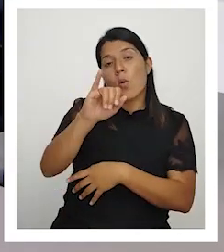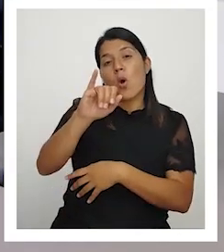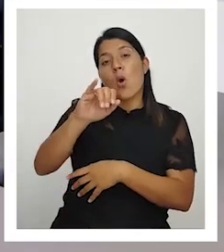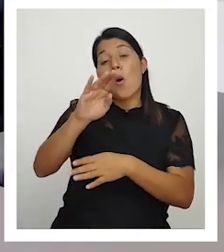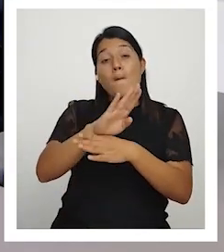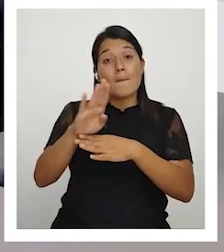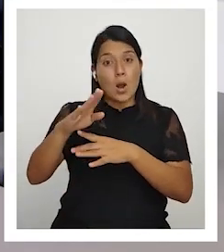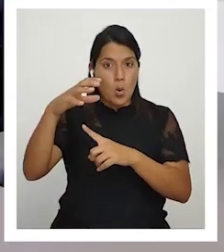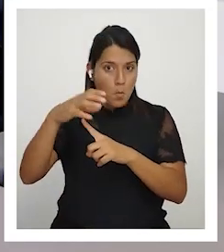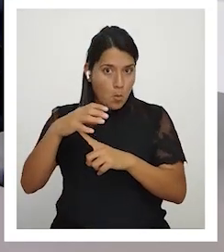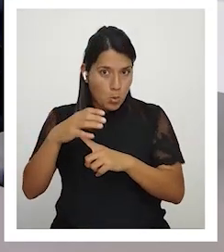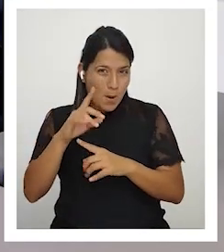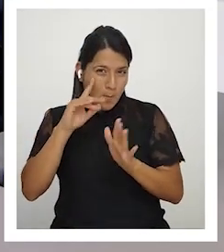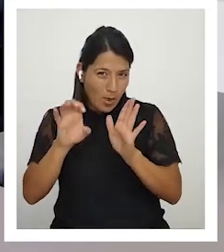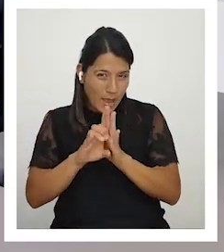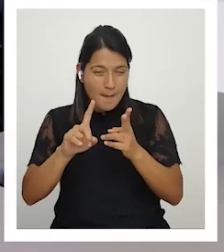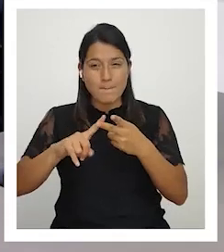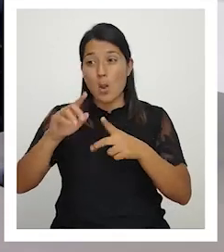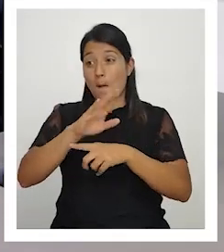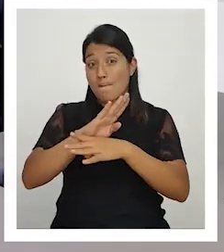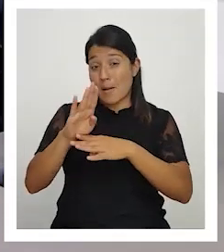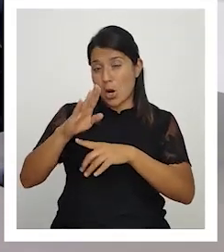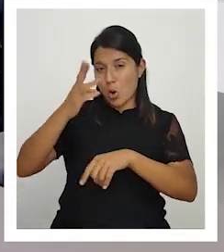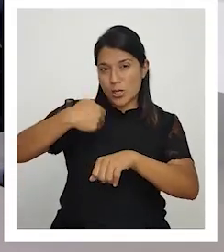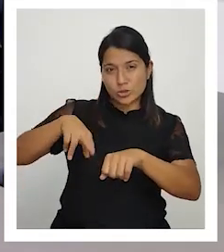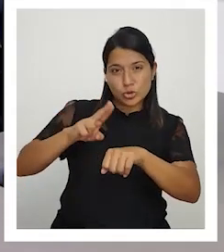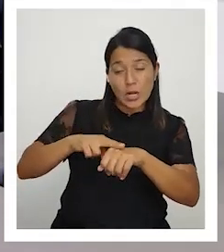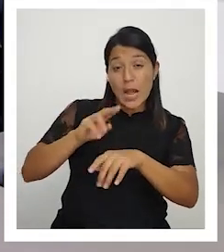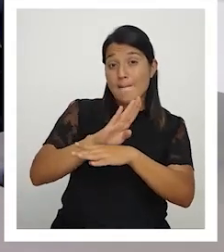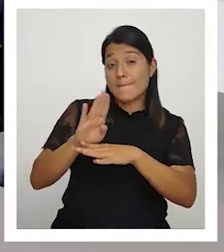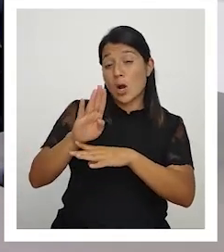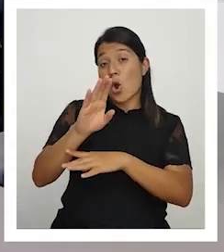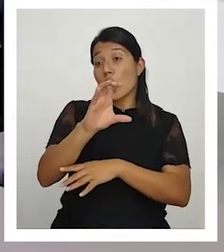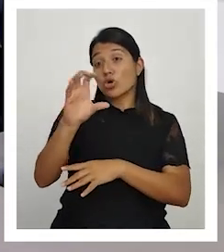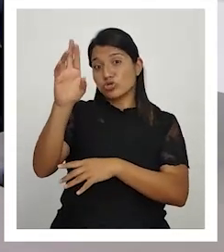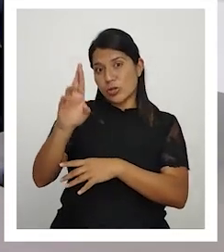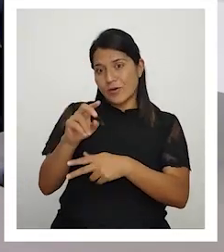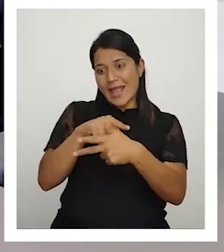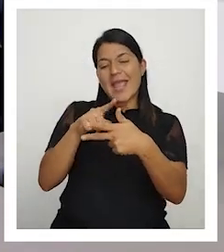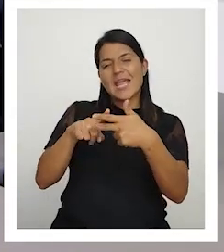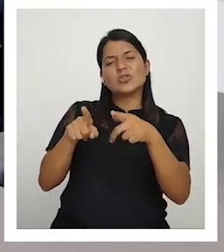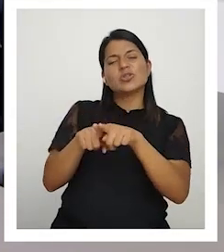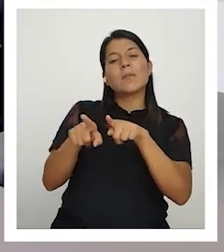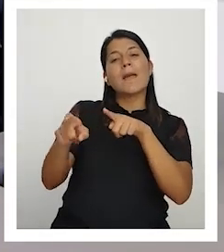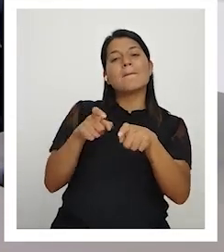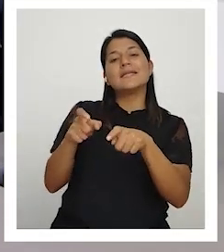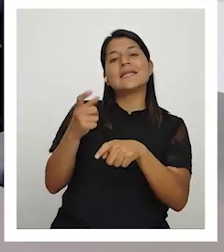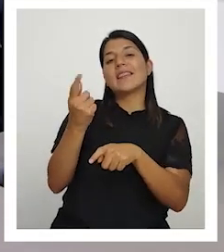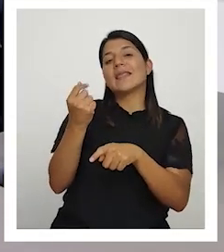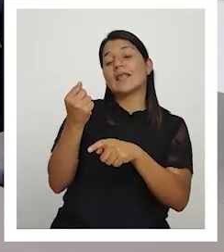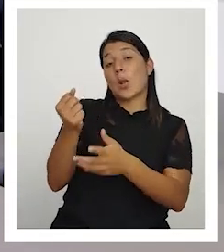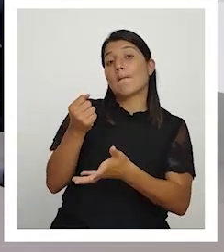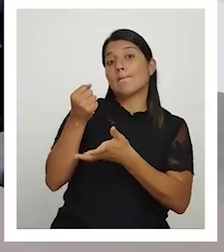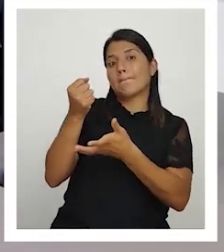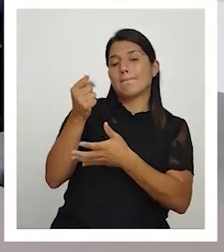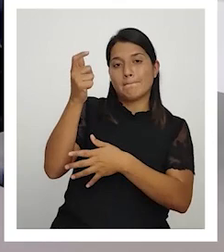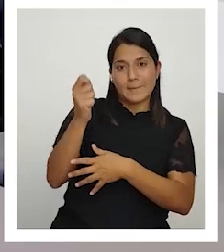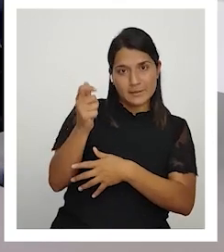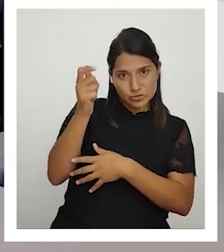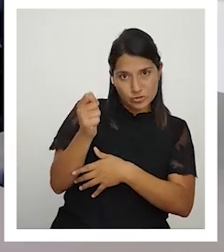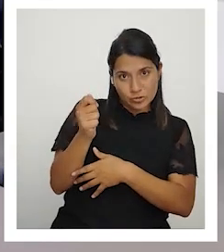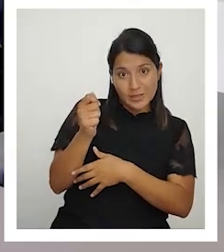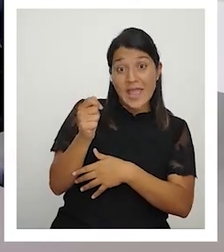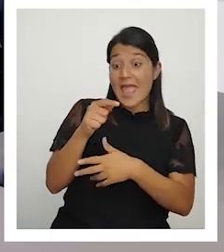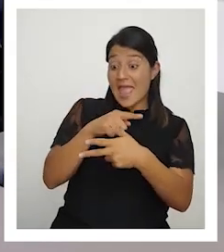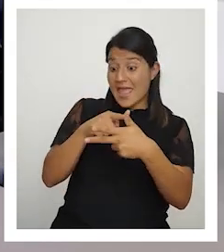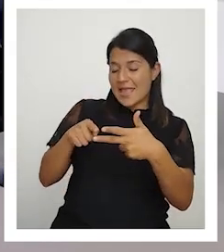por ejemplo, ¿verdad?, como la del Banco Nacional, el Banco Costa Rica, que son operadoras que administran mucho dinero, y esta les va a tocar